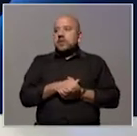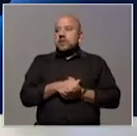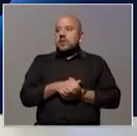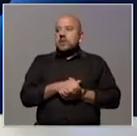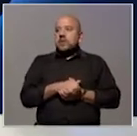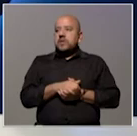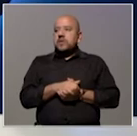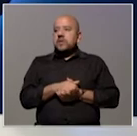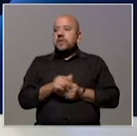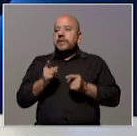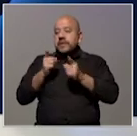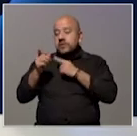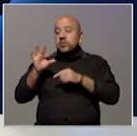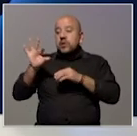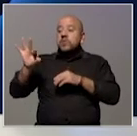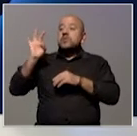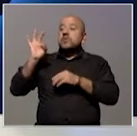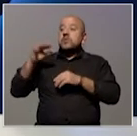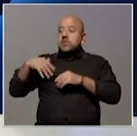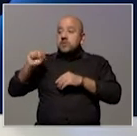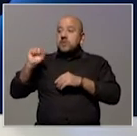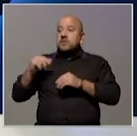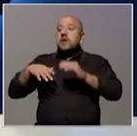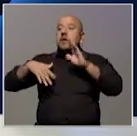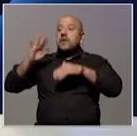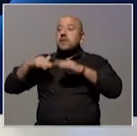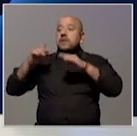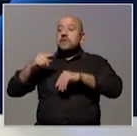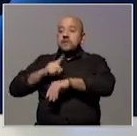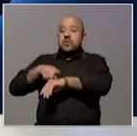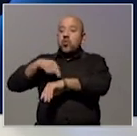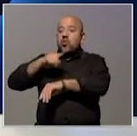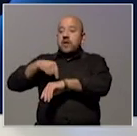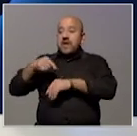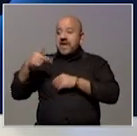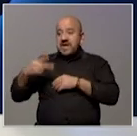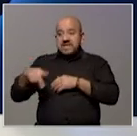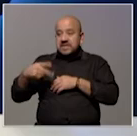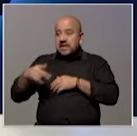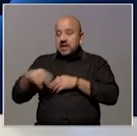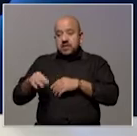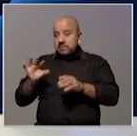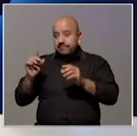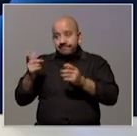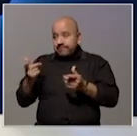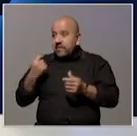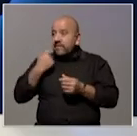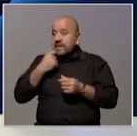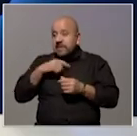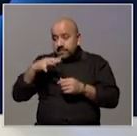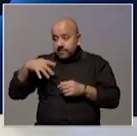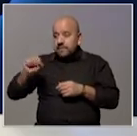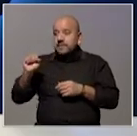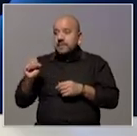es una opción más que a veces no dan las horas extras de los trabajadores para hacerlo porque hay uno no